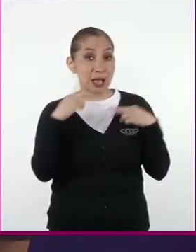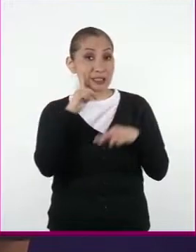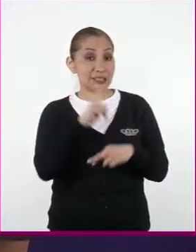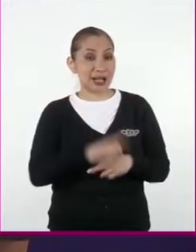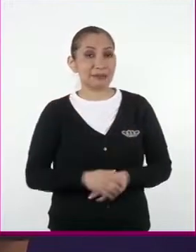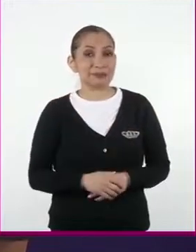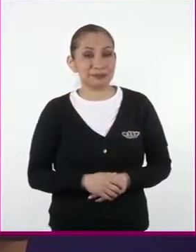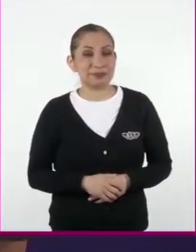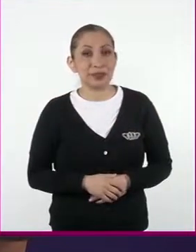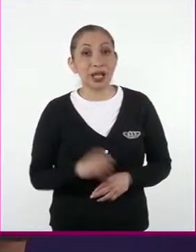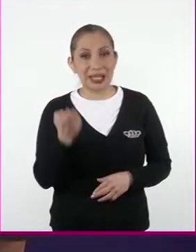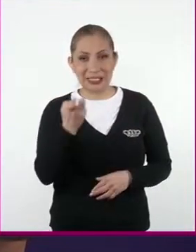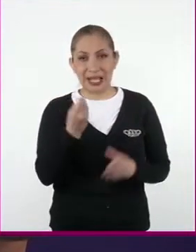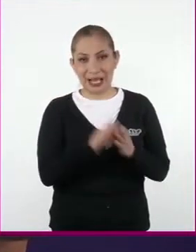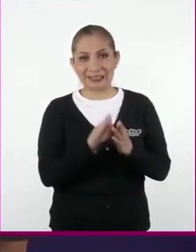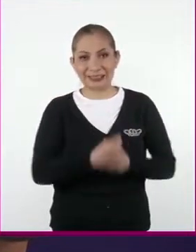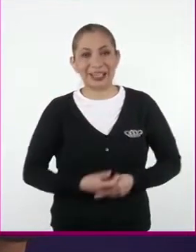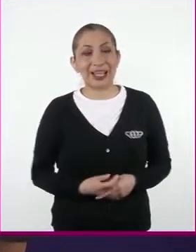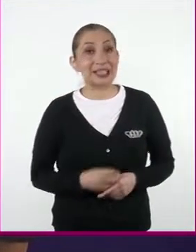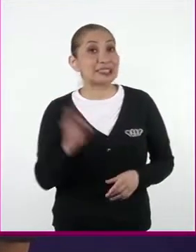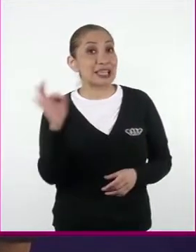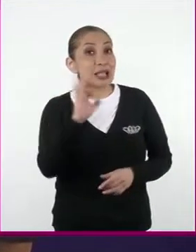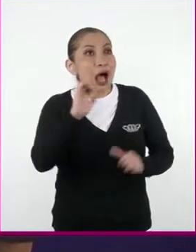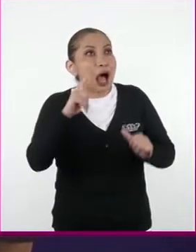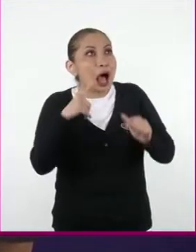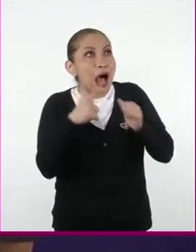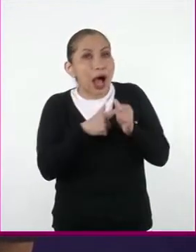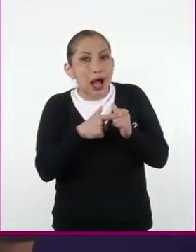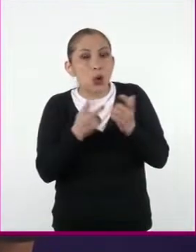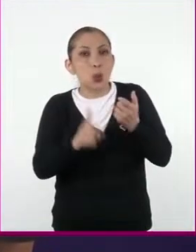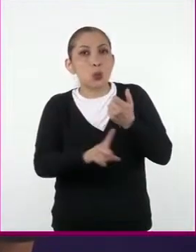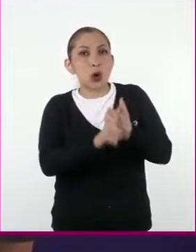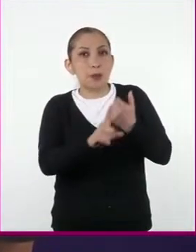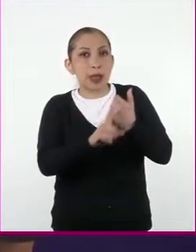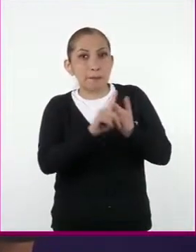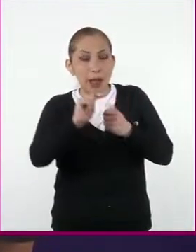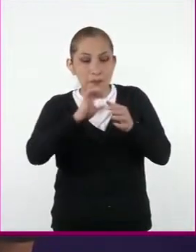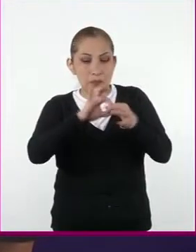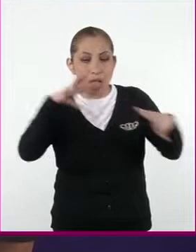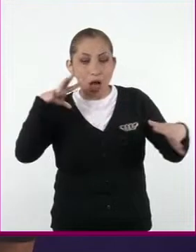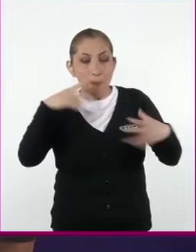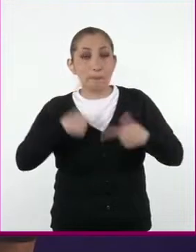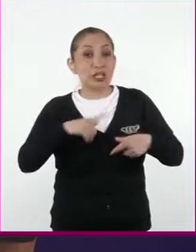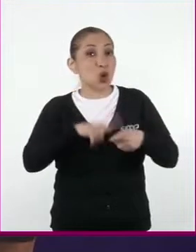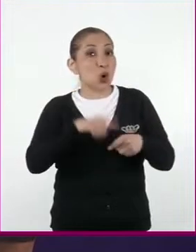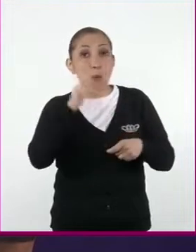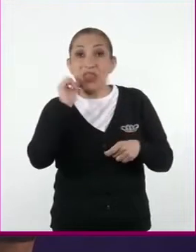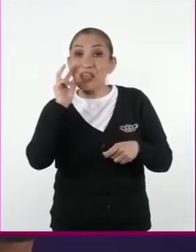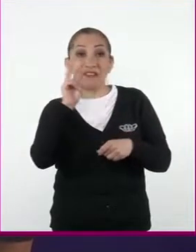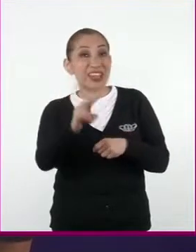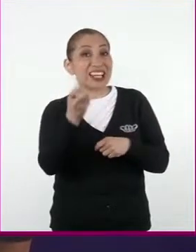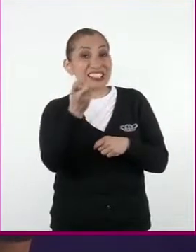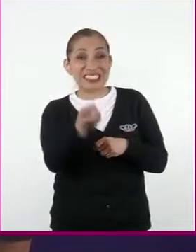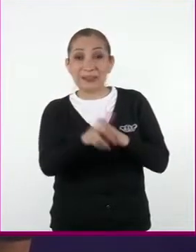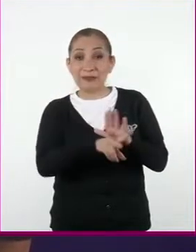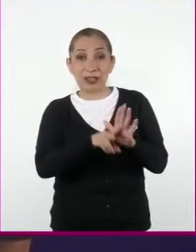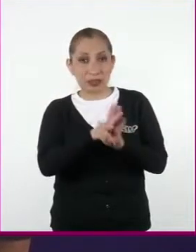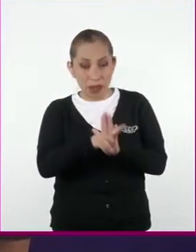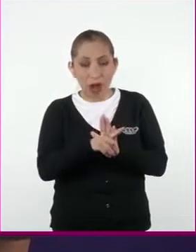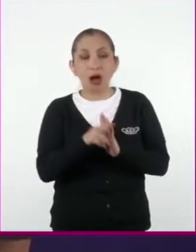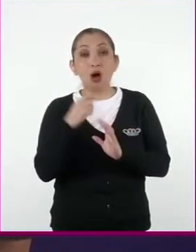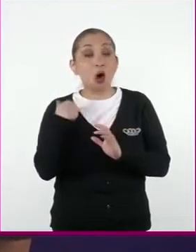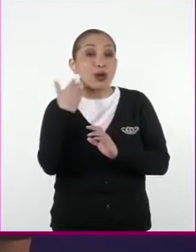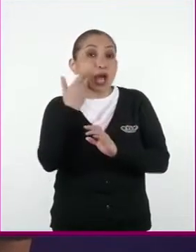Erandi durante la sesión. Y si tuvieran algún tipo de problema técnico o personal o no pudieran ver la emisión completa o